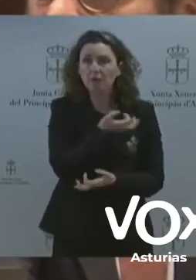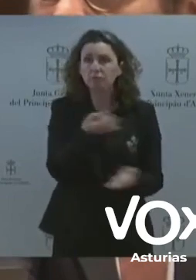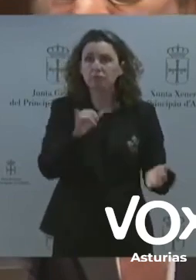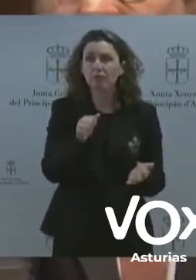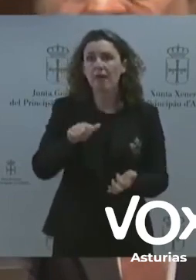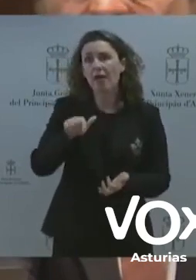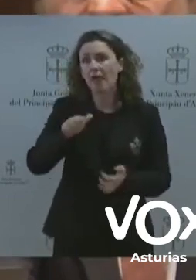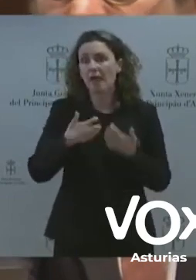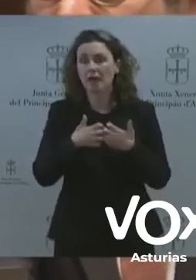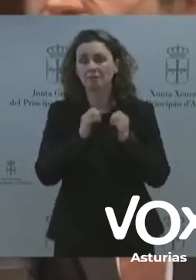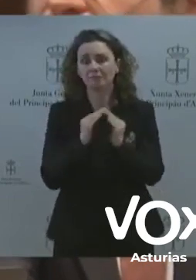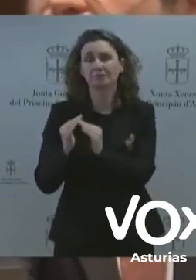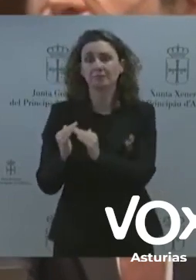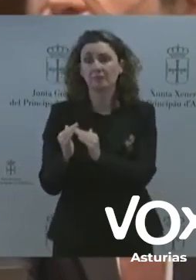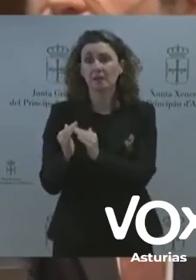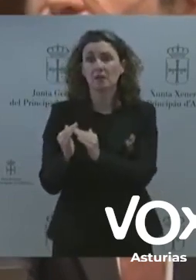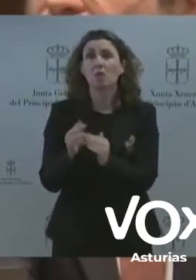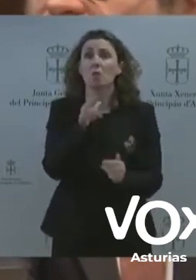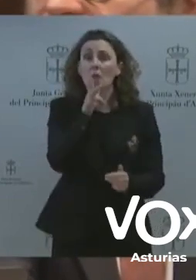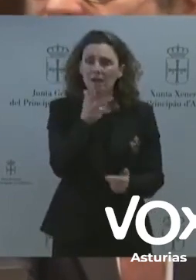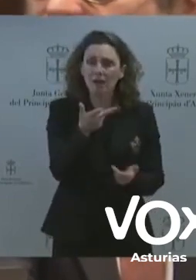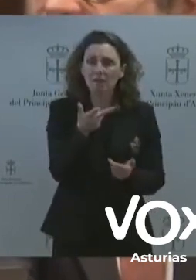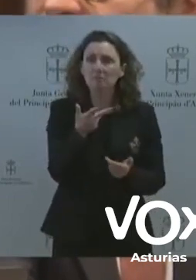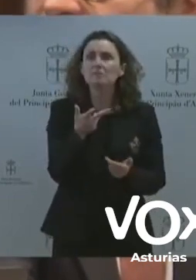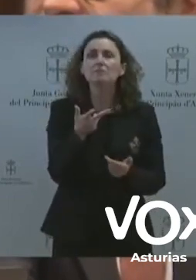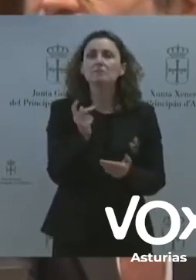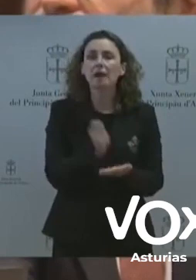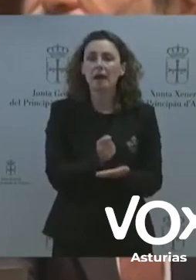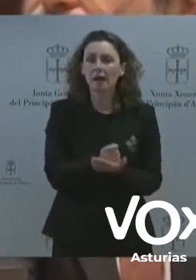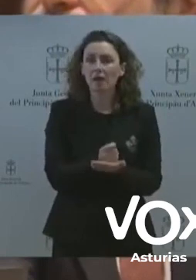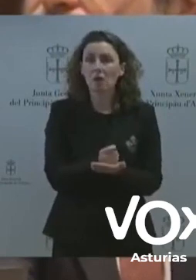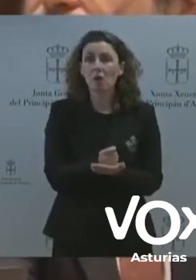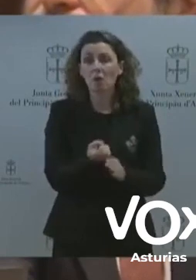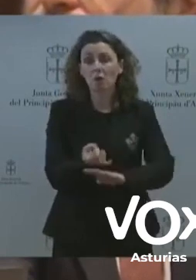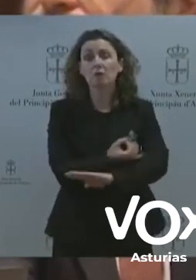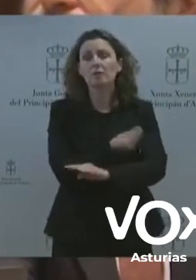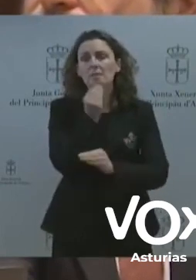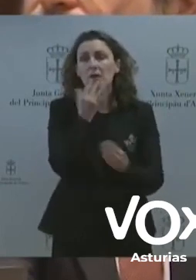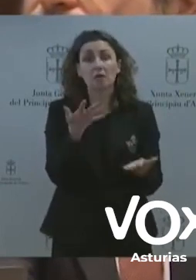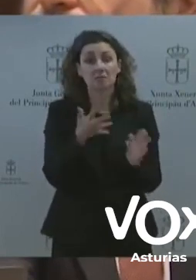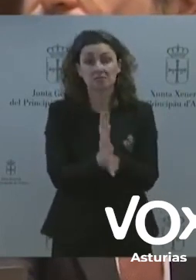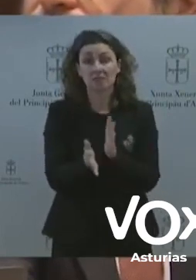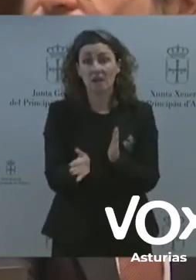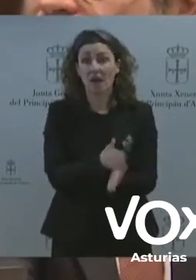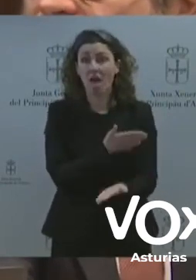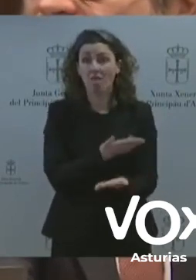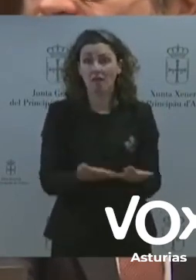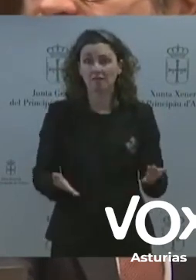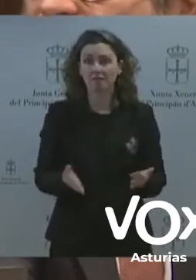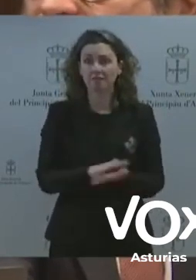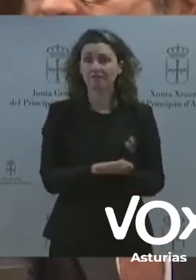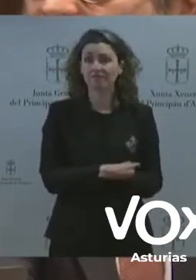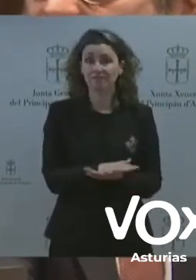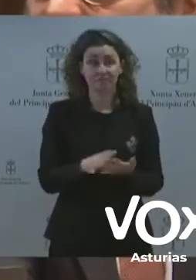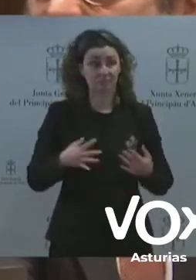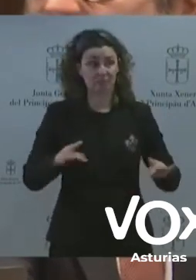Huerna o la mejora de las cercanías ferroviarias. Por tanto, nada, otra tanda de promesas vacías para la mejor Asturias, señor Barbón. Así